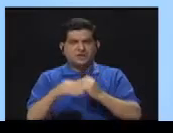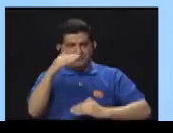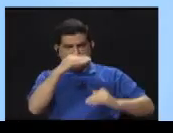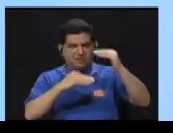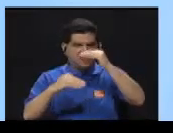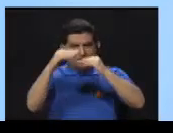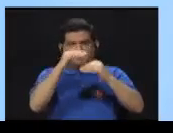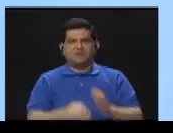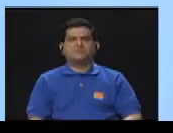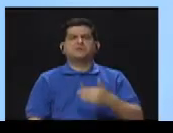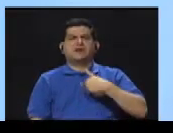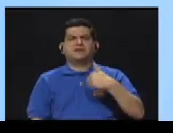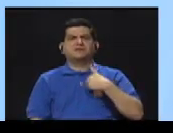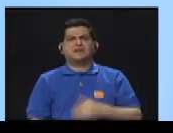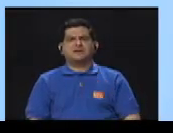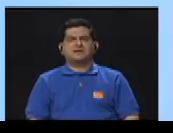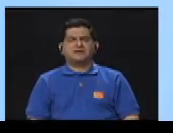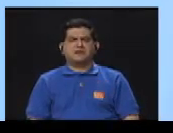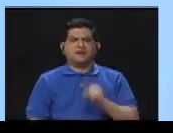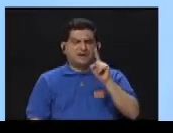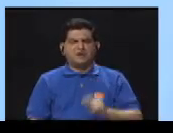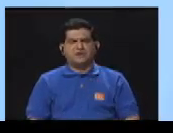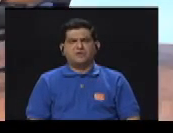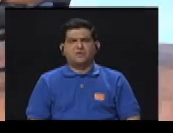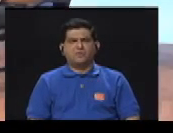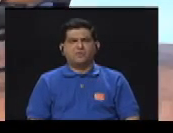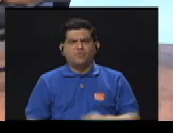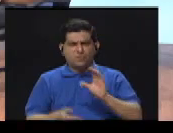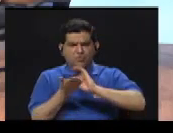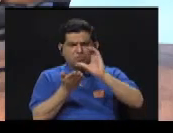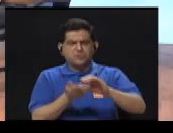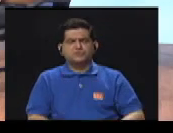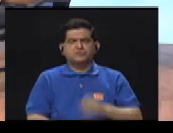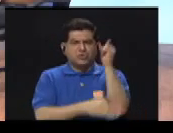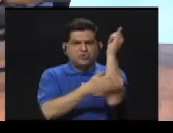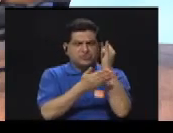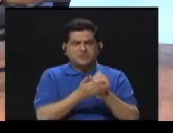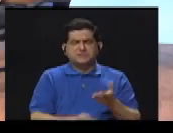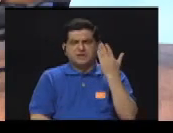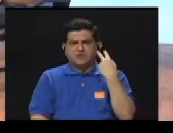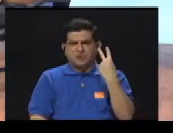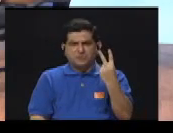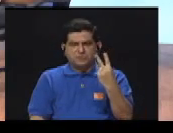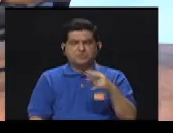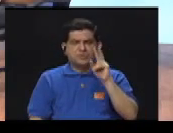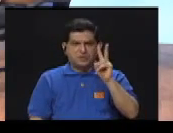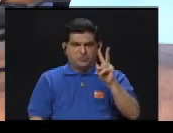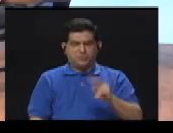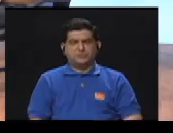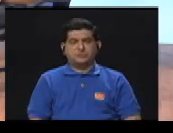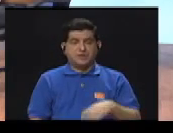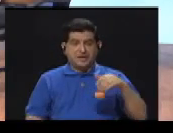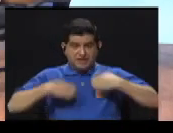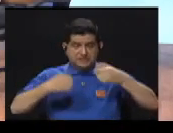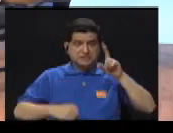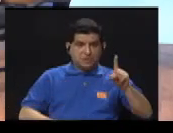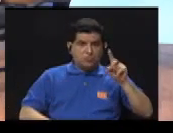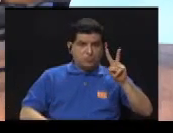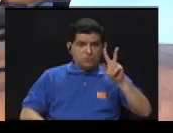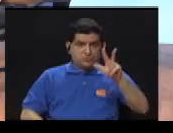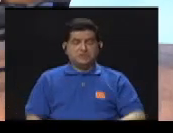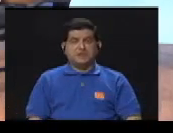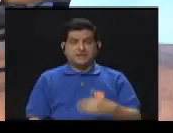facultad. Nosotros teníamos dos, es una materia que se llama Diseño Audiovisual 2. Son tres, 1, 2 y 3. En la 2 hay dos trabajos, son